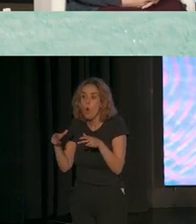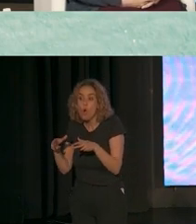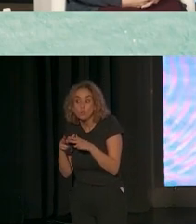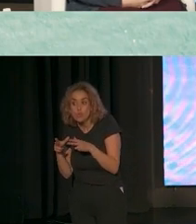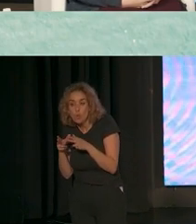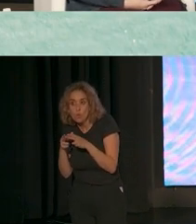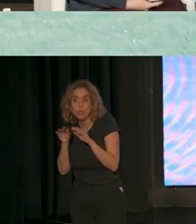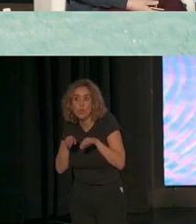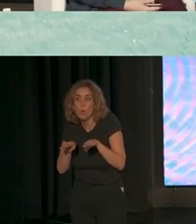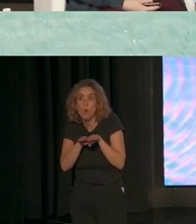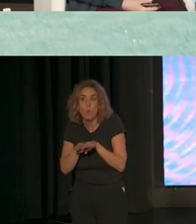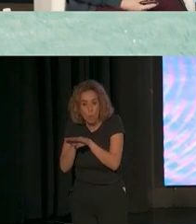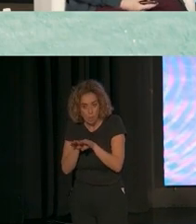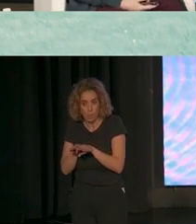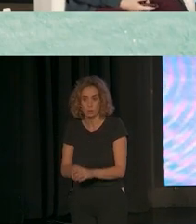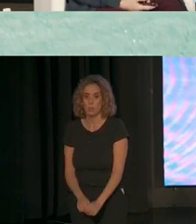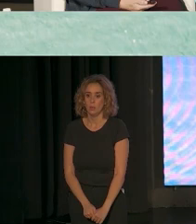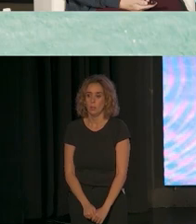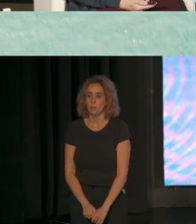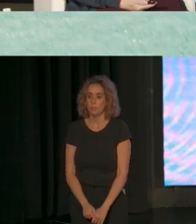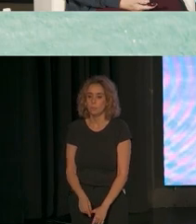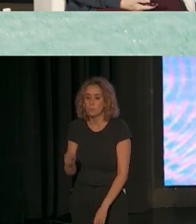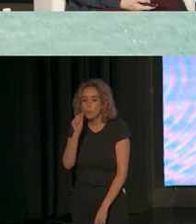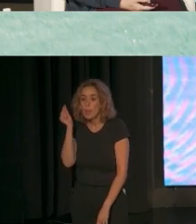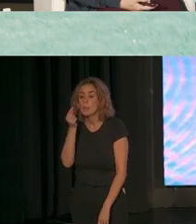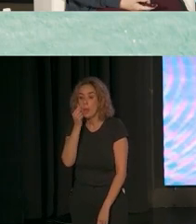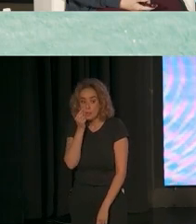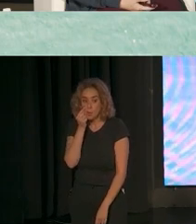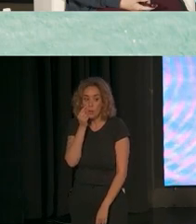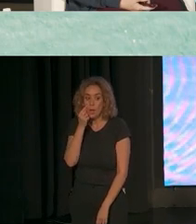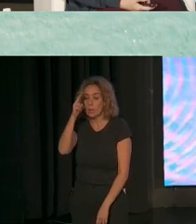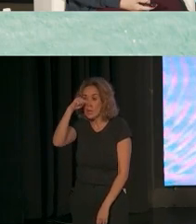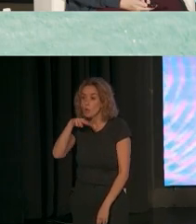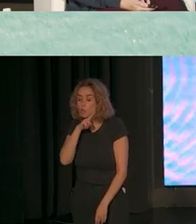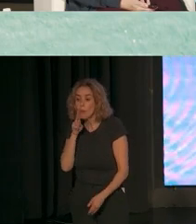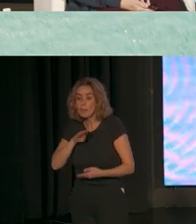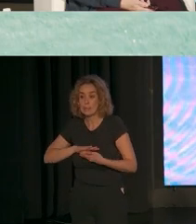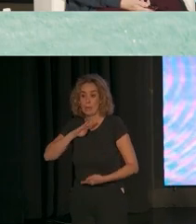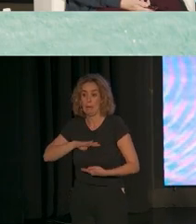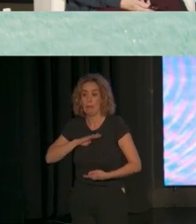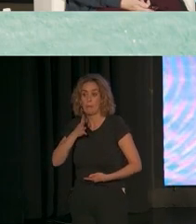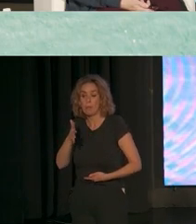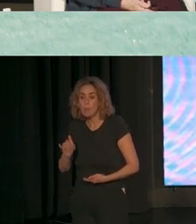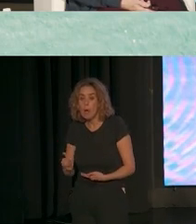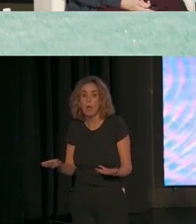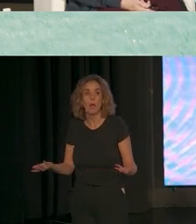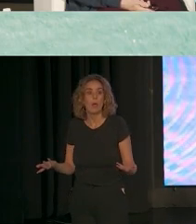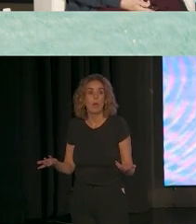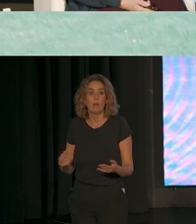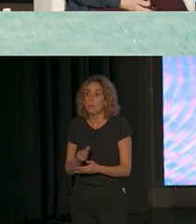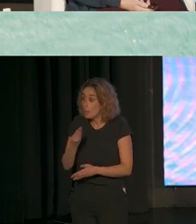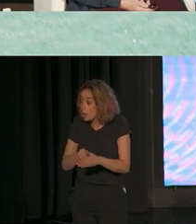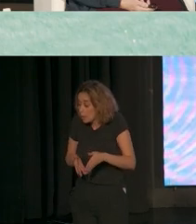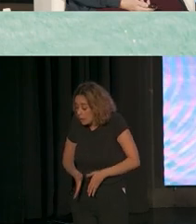iguales. De nuevo, darse cuenta de que los padres son capaces de bueno, cuidar